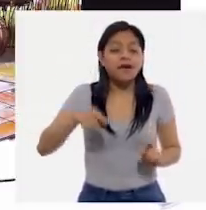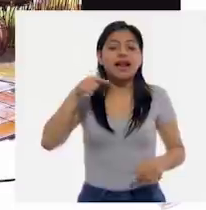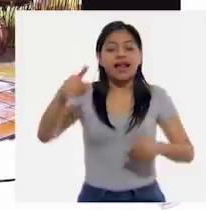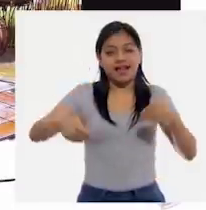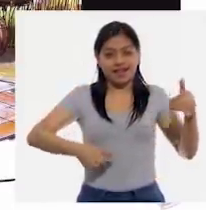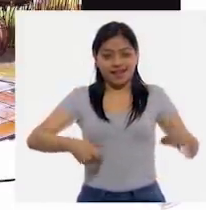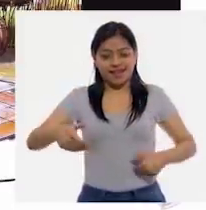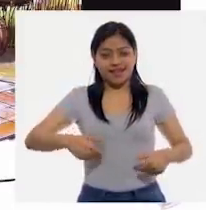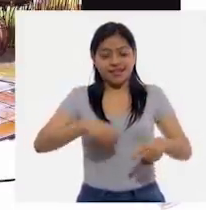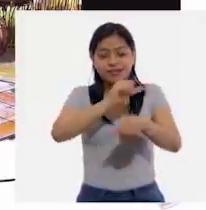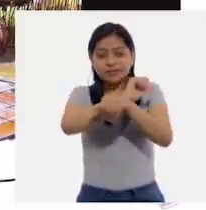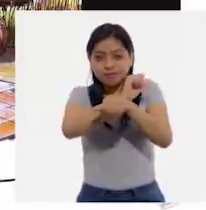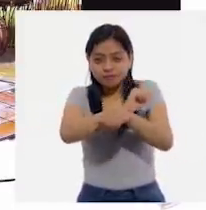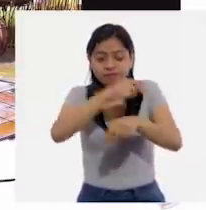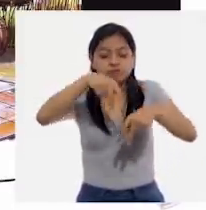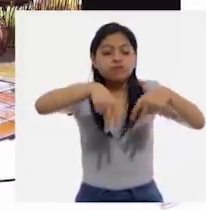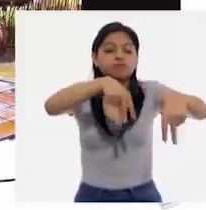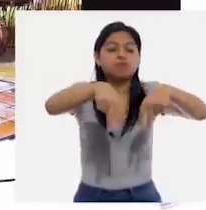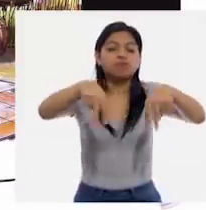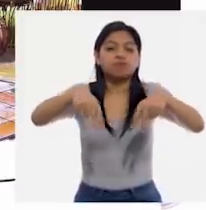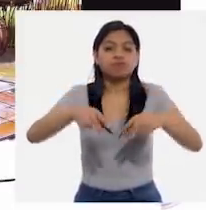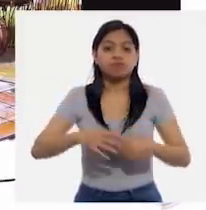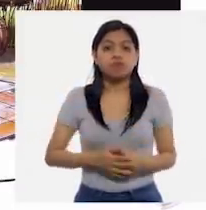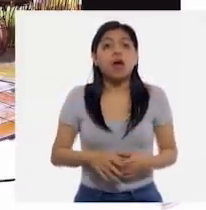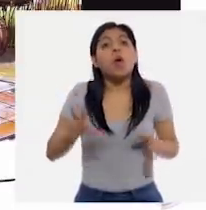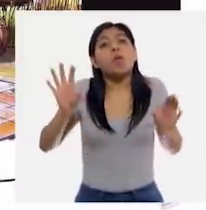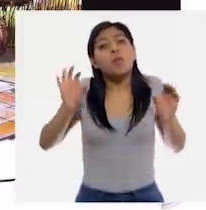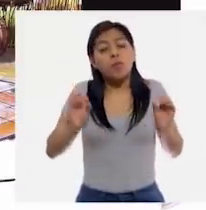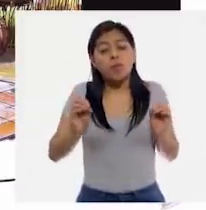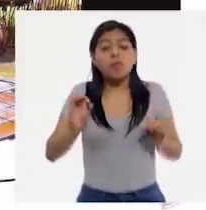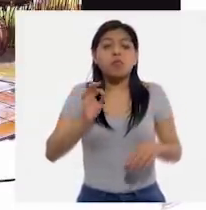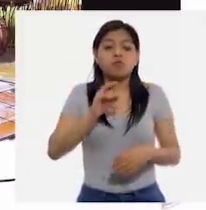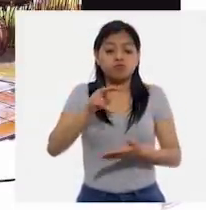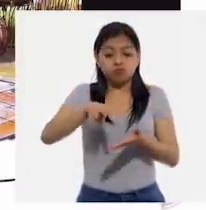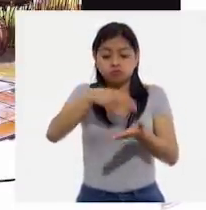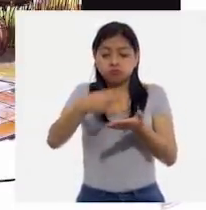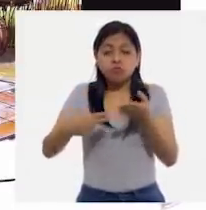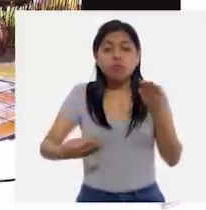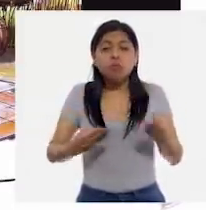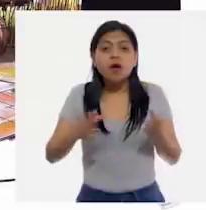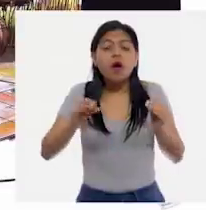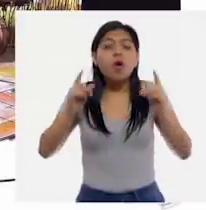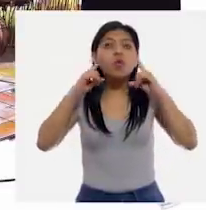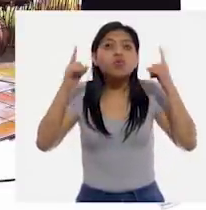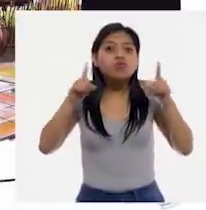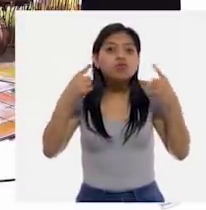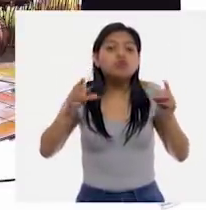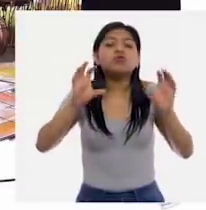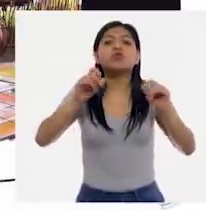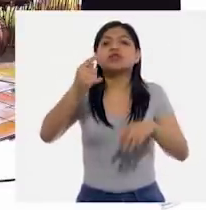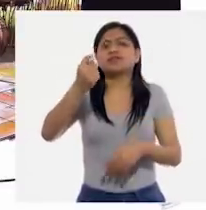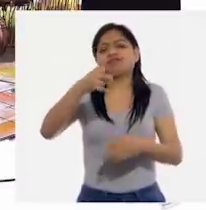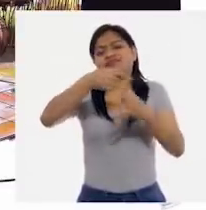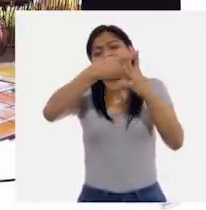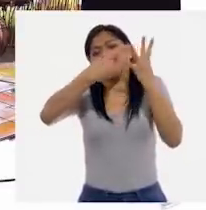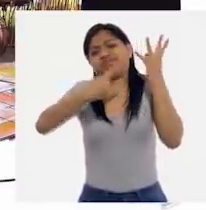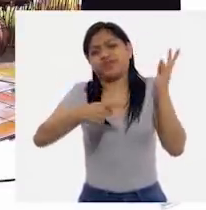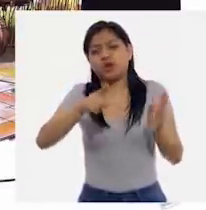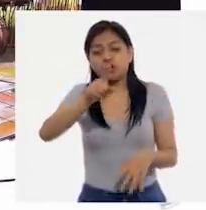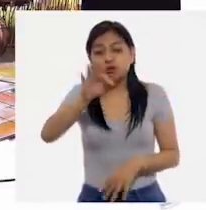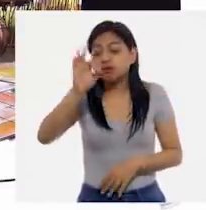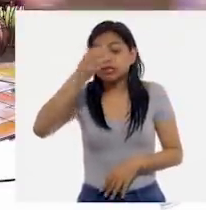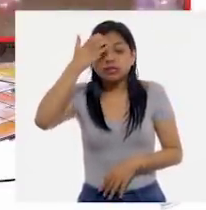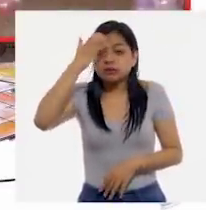a cabo una representación, ya sea de danza, teatro, música, televisión y muchos otros que ni te has dado